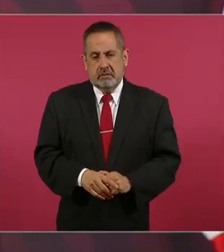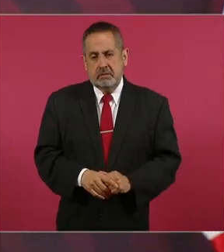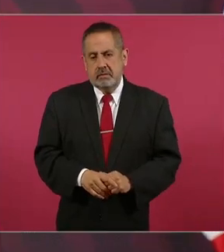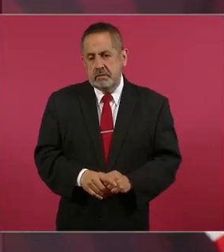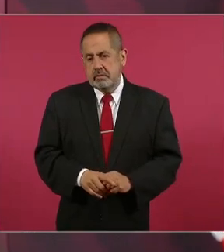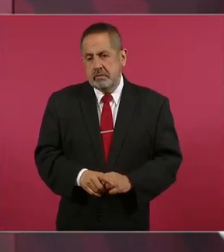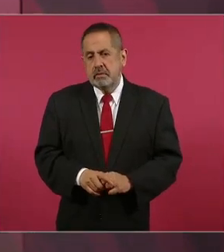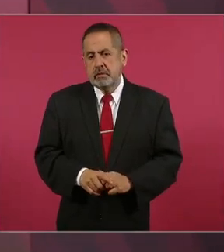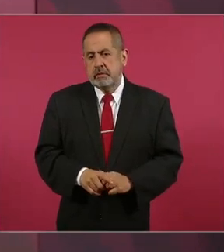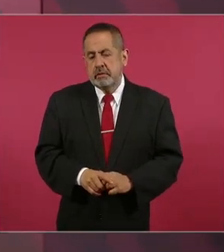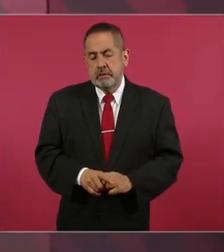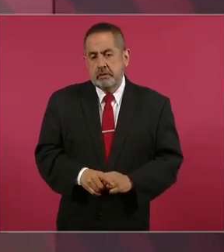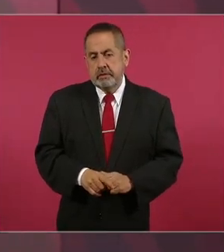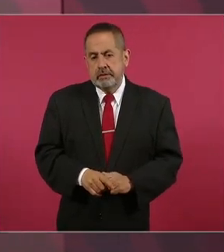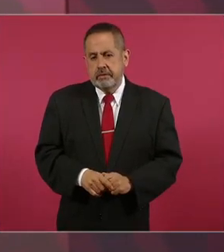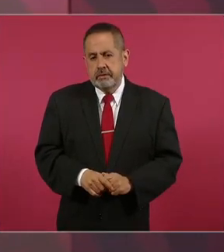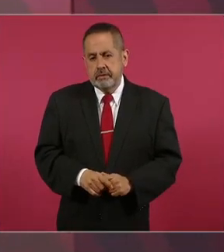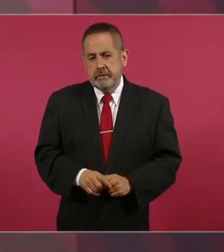mucha